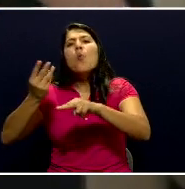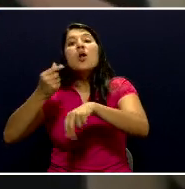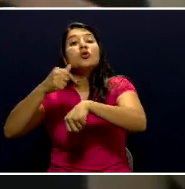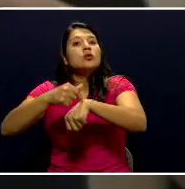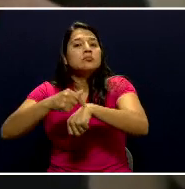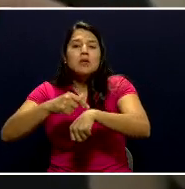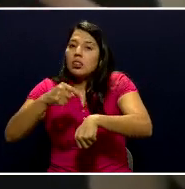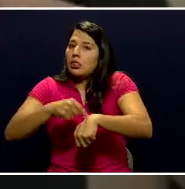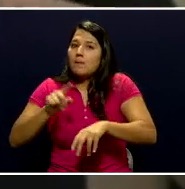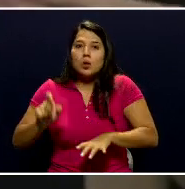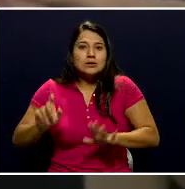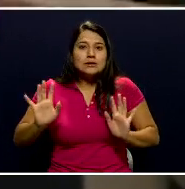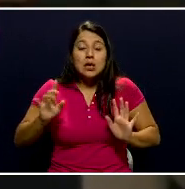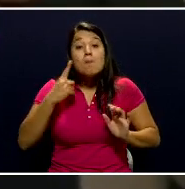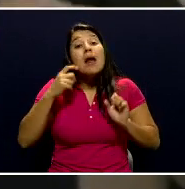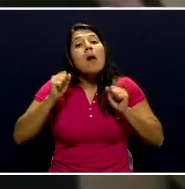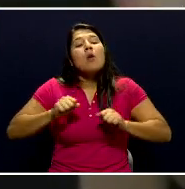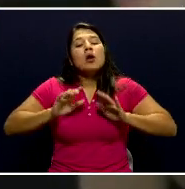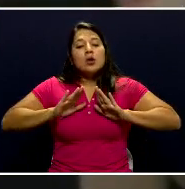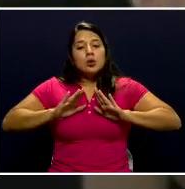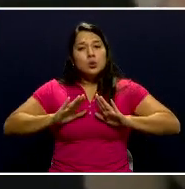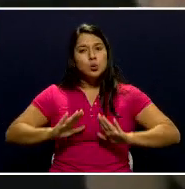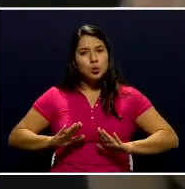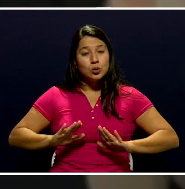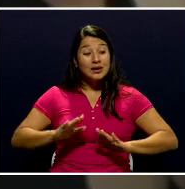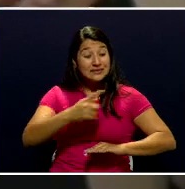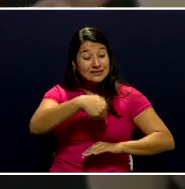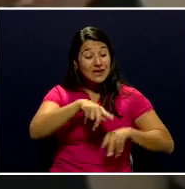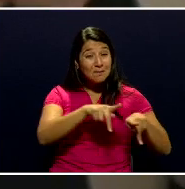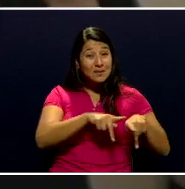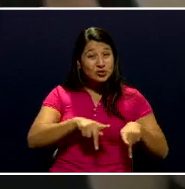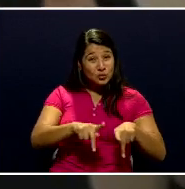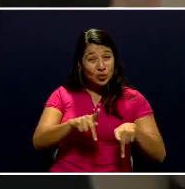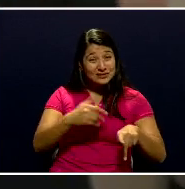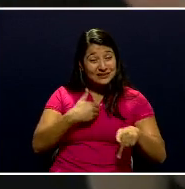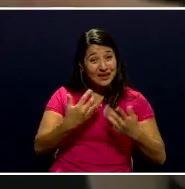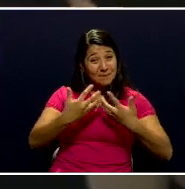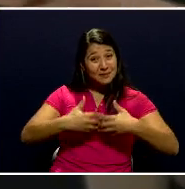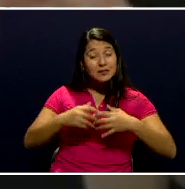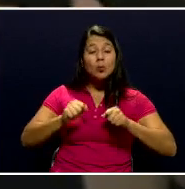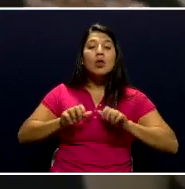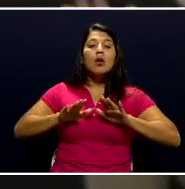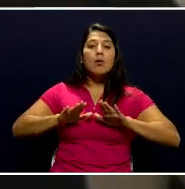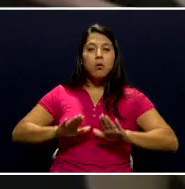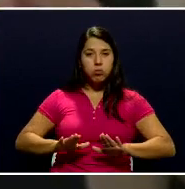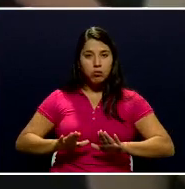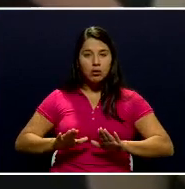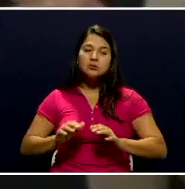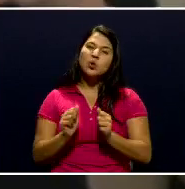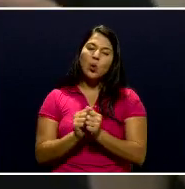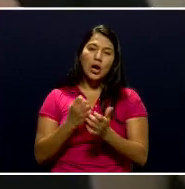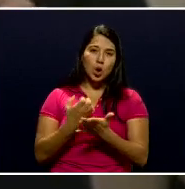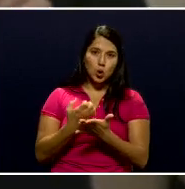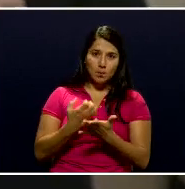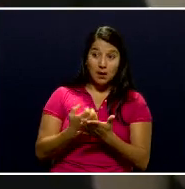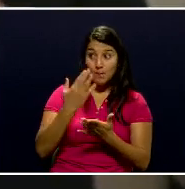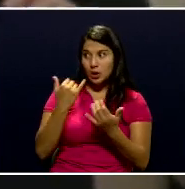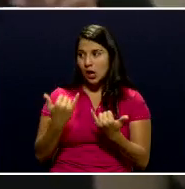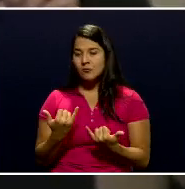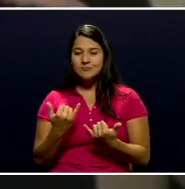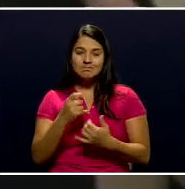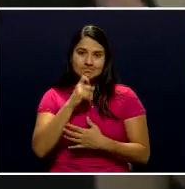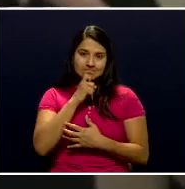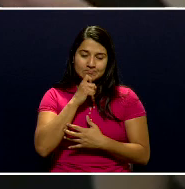aliviar las responsabilidades económicas de muchas empresas del país en este contexto. Pensamos,